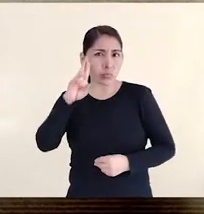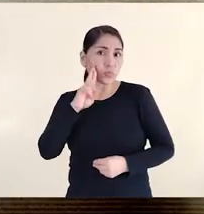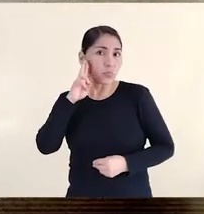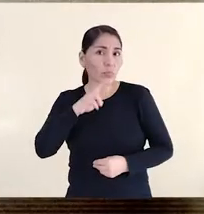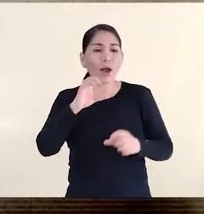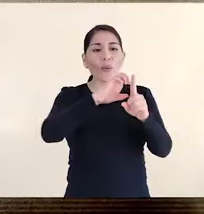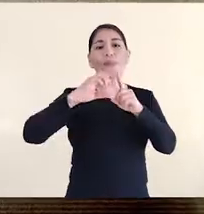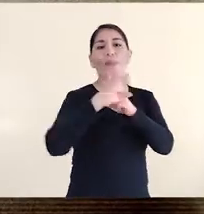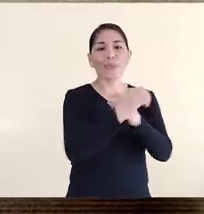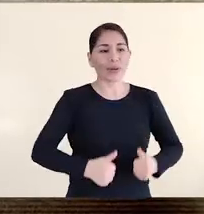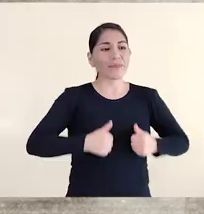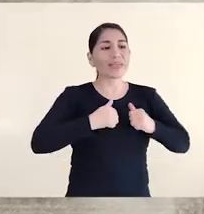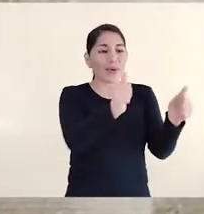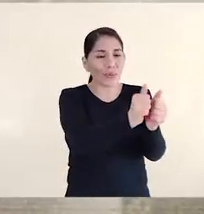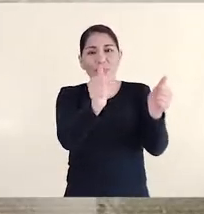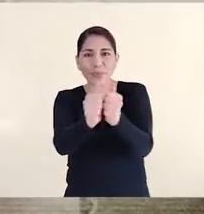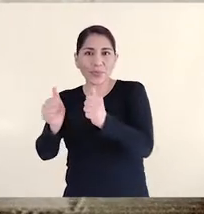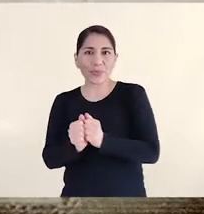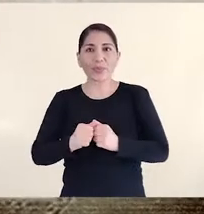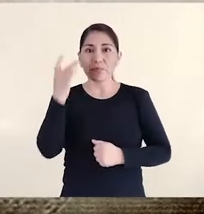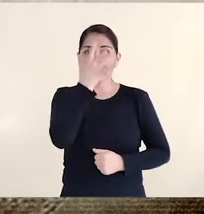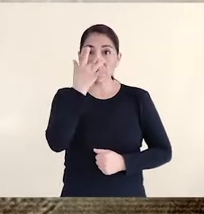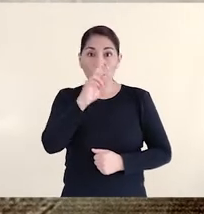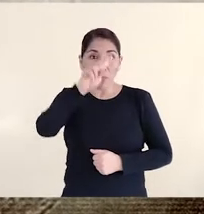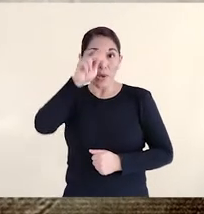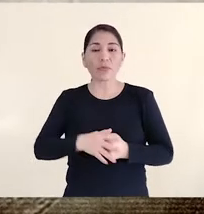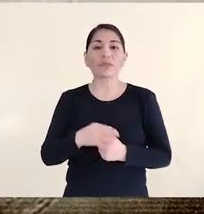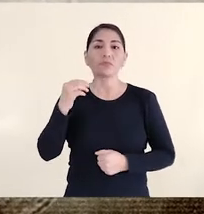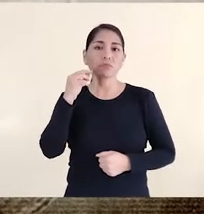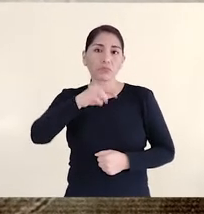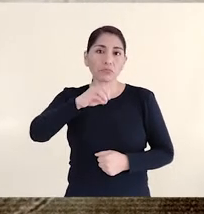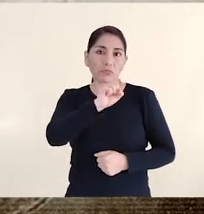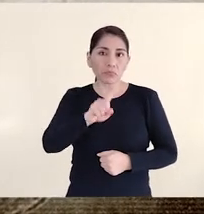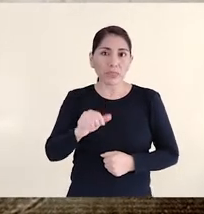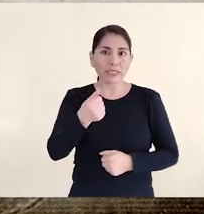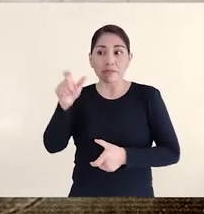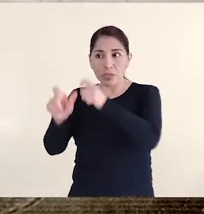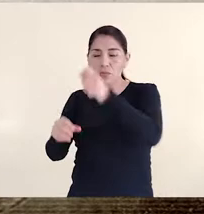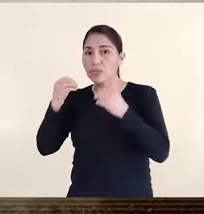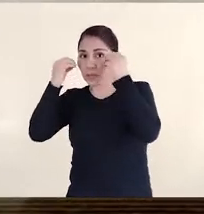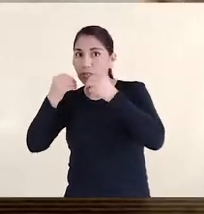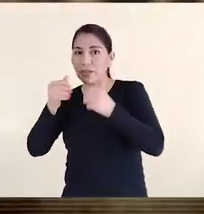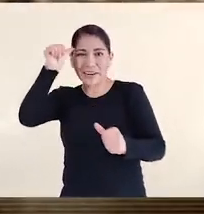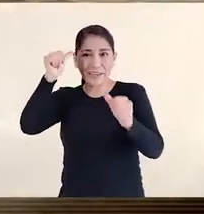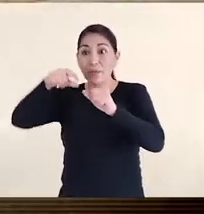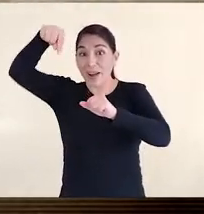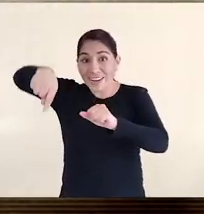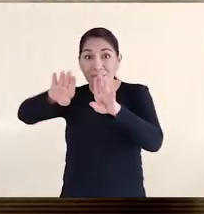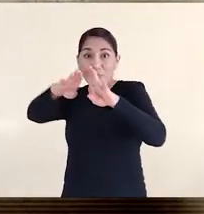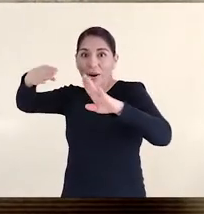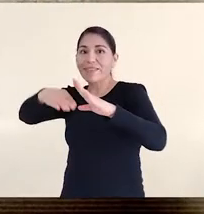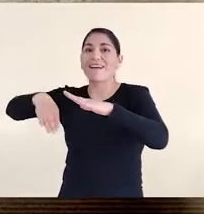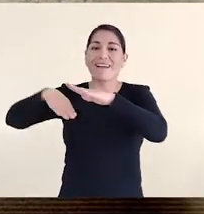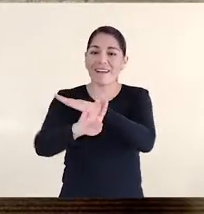lugar de residencia de muchas etnias y culturas viviendo una al lado de la otra. Afroperuanos, mestizos, gente de la